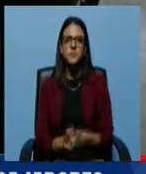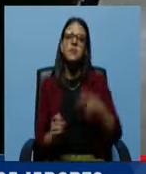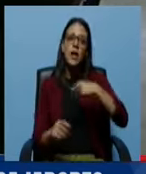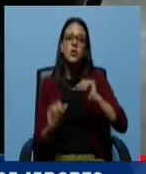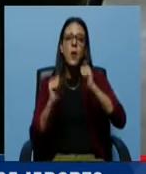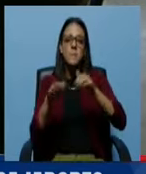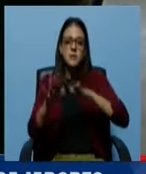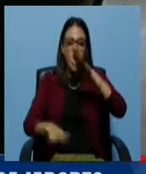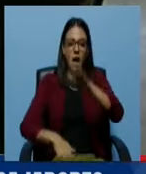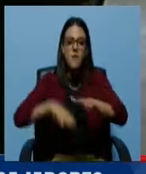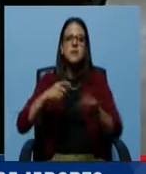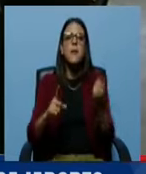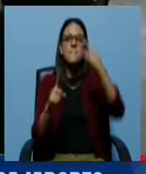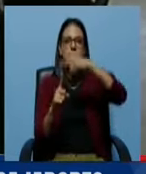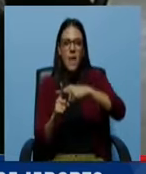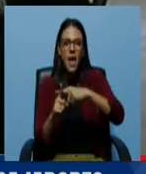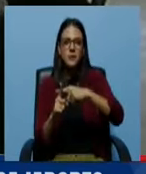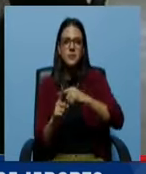avancemos mucho más allá